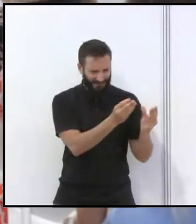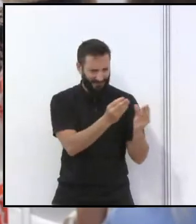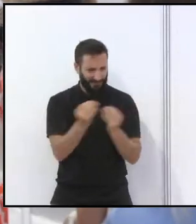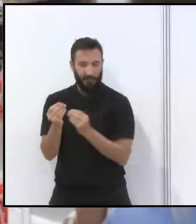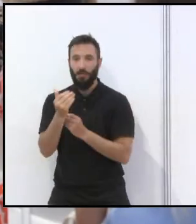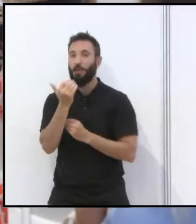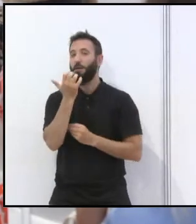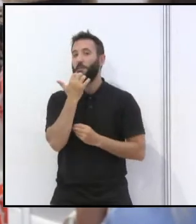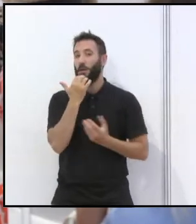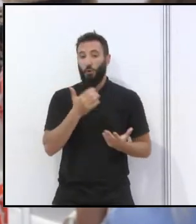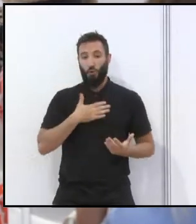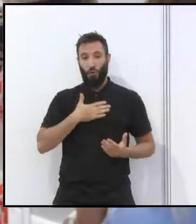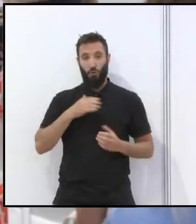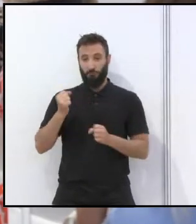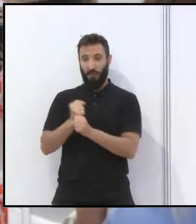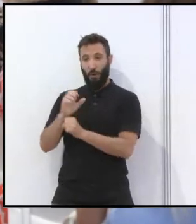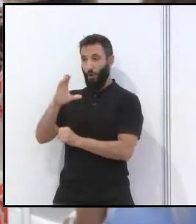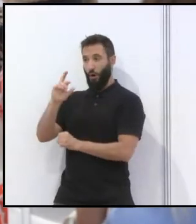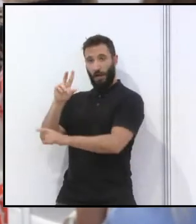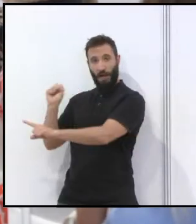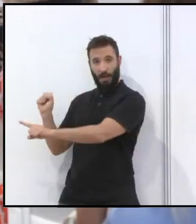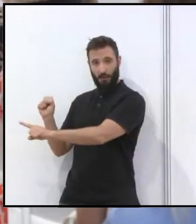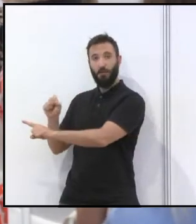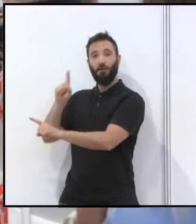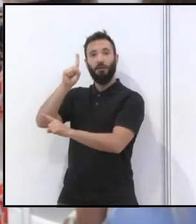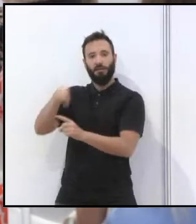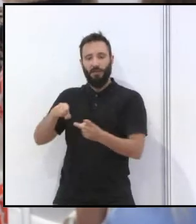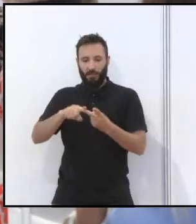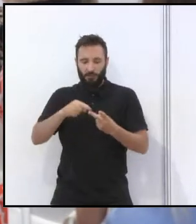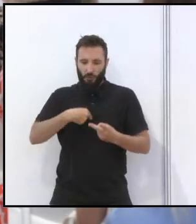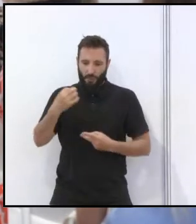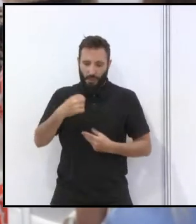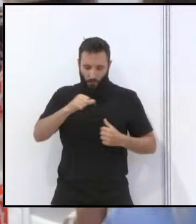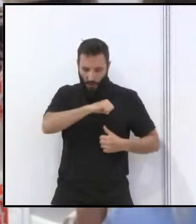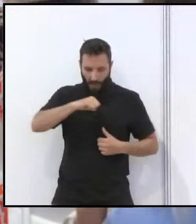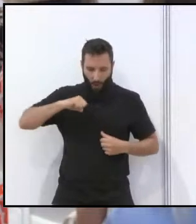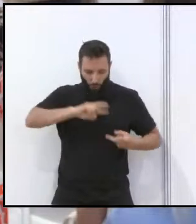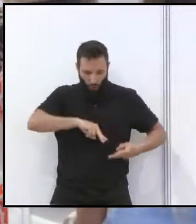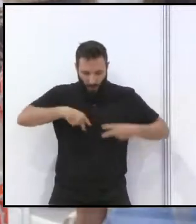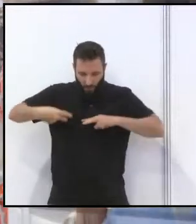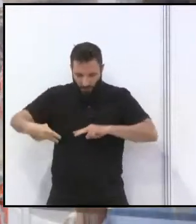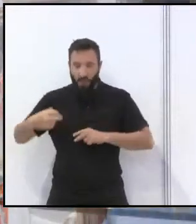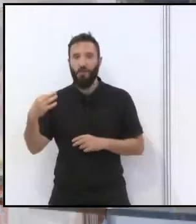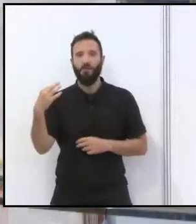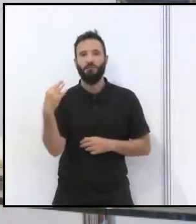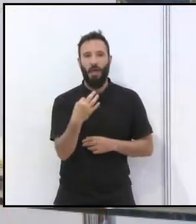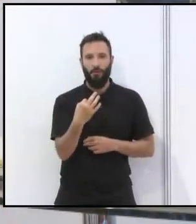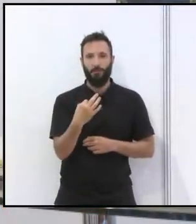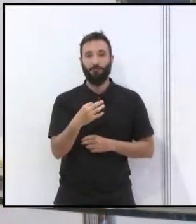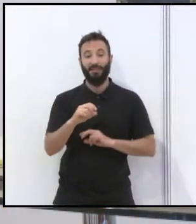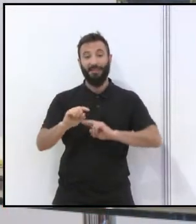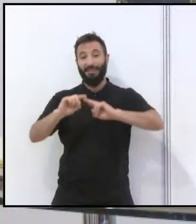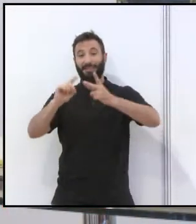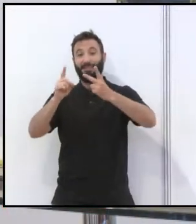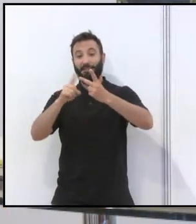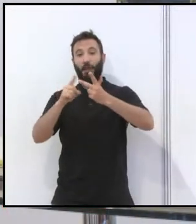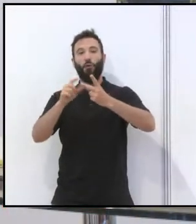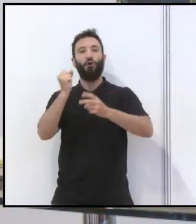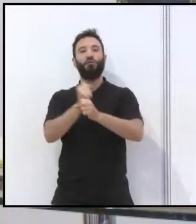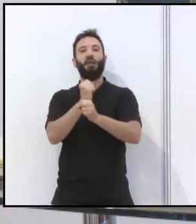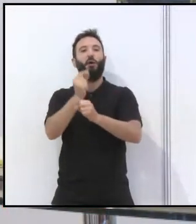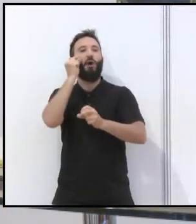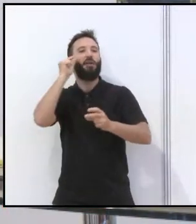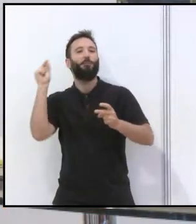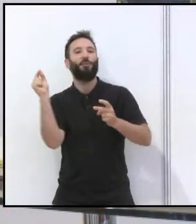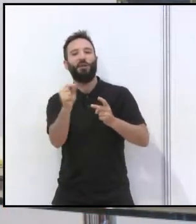elogiaba justamente el trabajo de Clara, pero también uno tiene que traducirse, autotraducirse. La segunda tarea de espionaje, esta sería